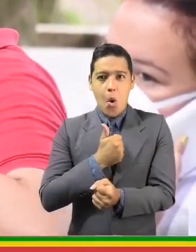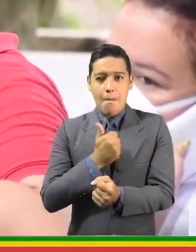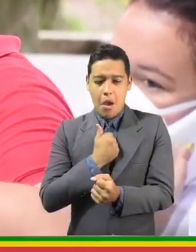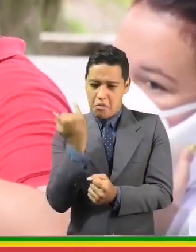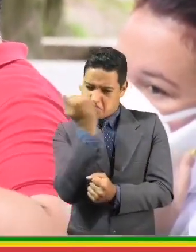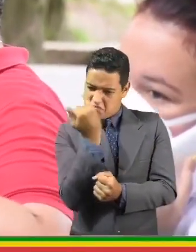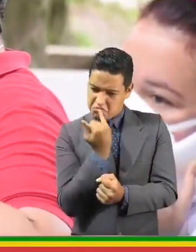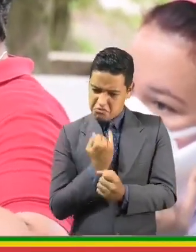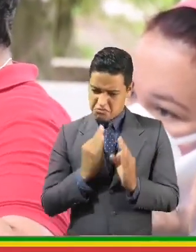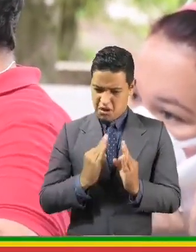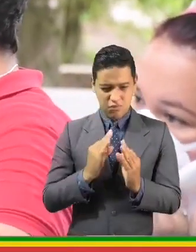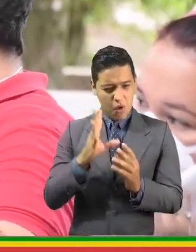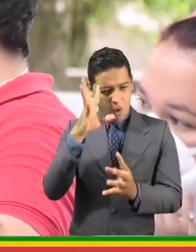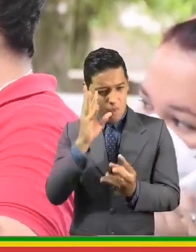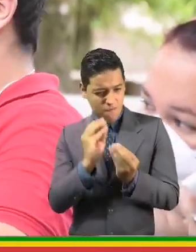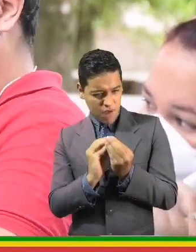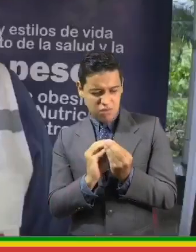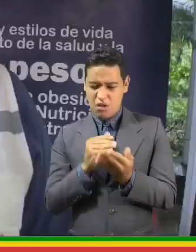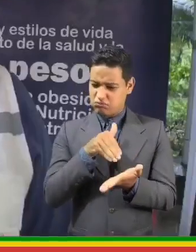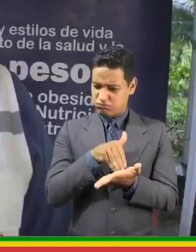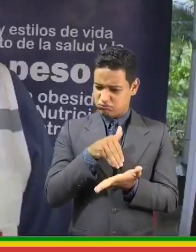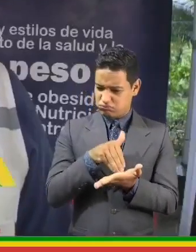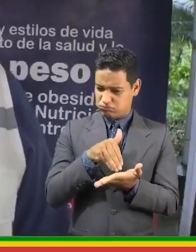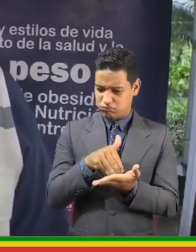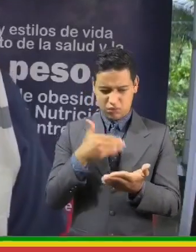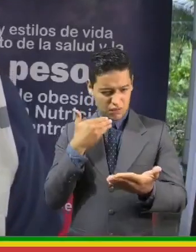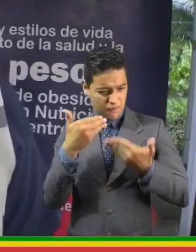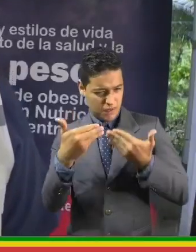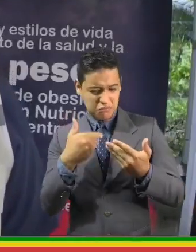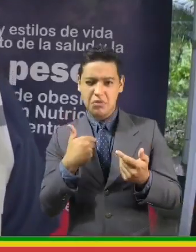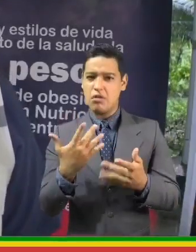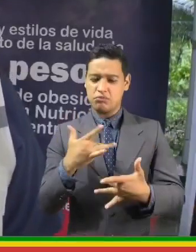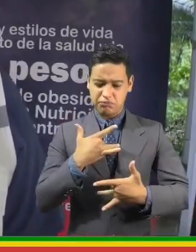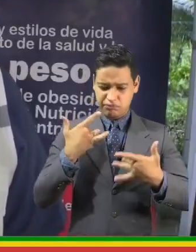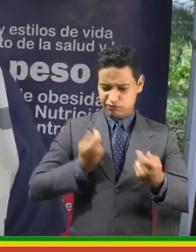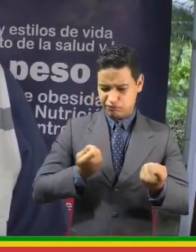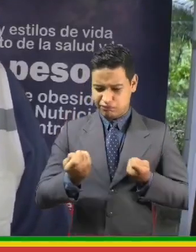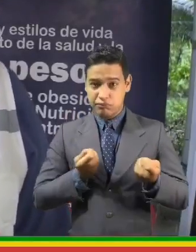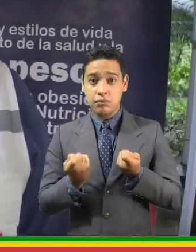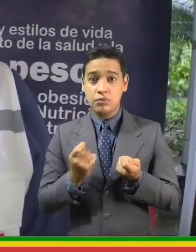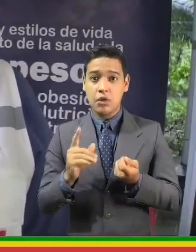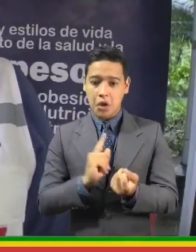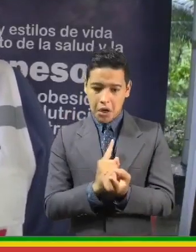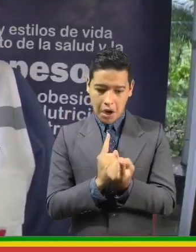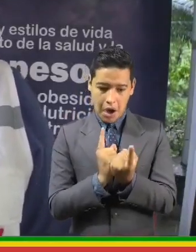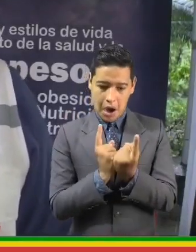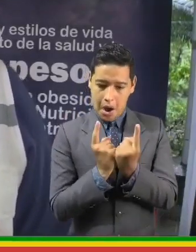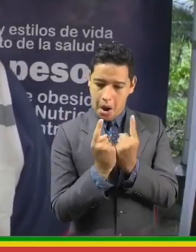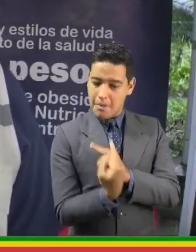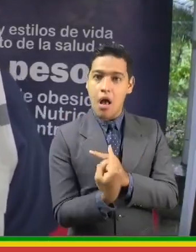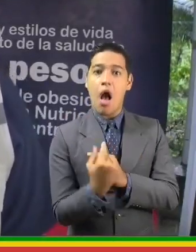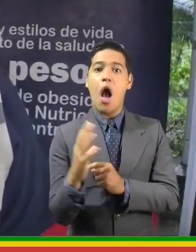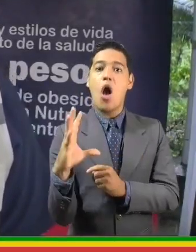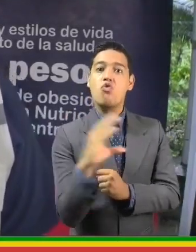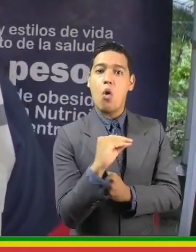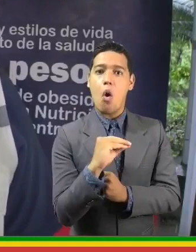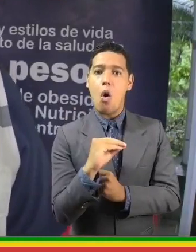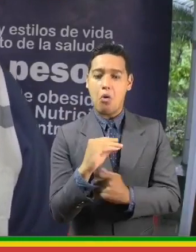propio, los lazos de confianza, de seguridad, de autoestima, lográndoles cambiar todos sus